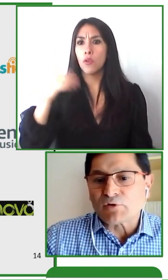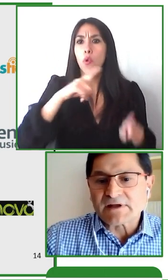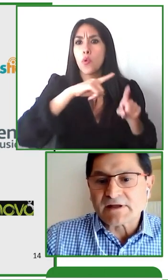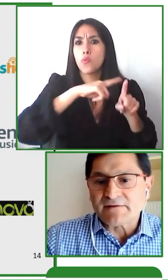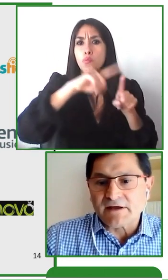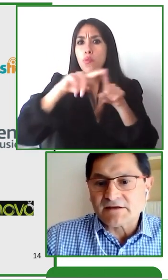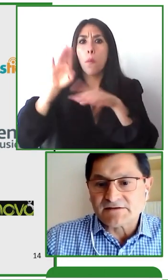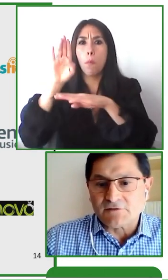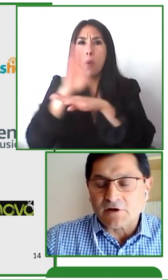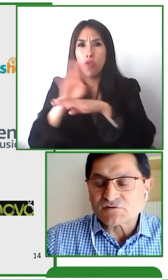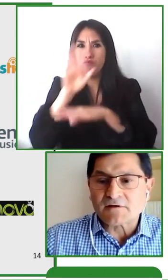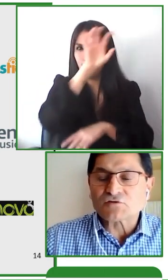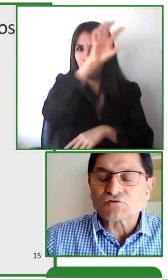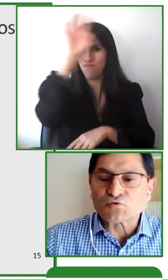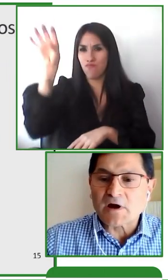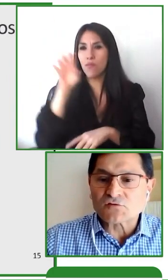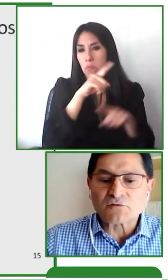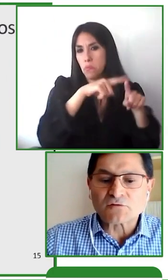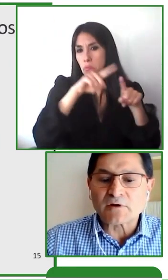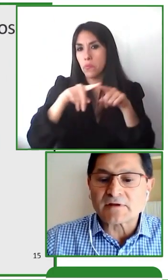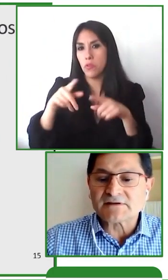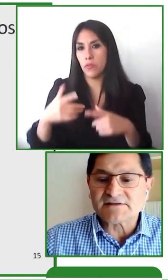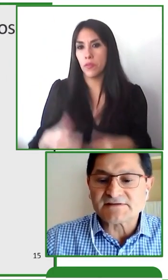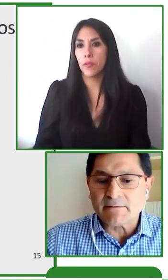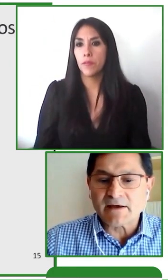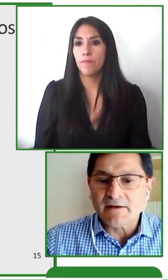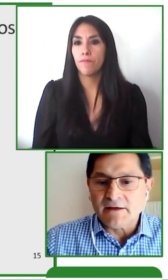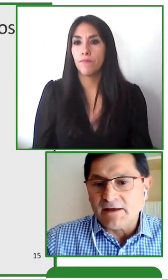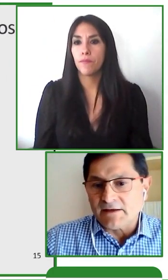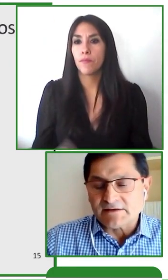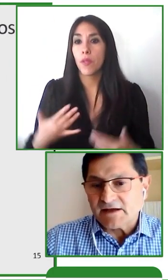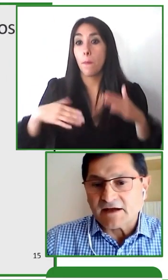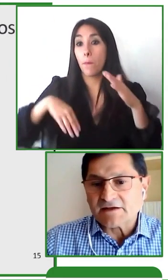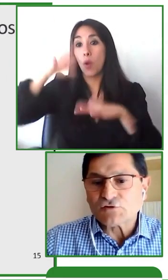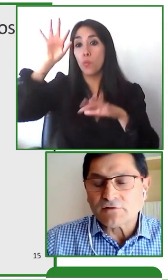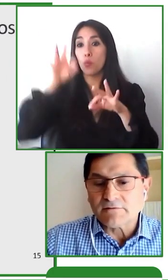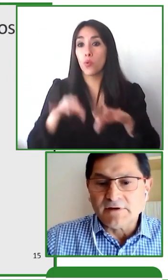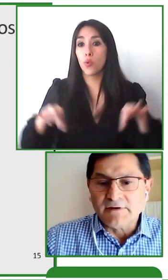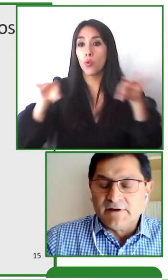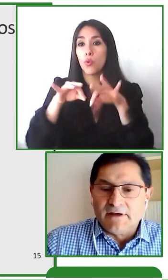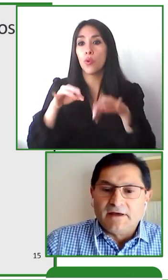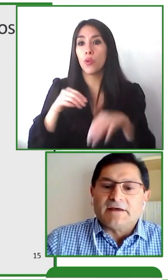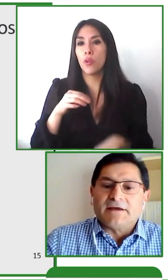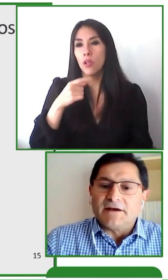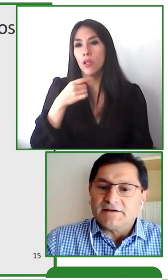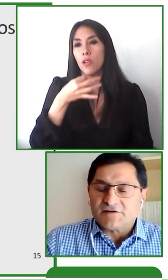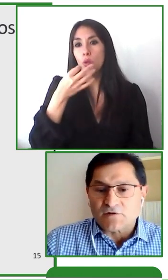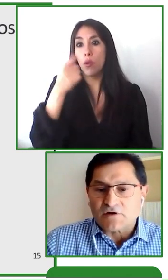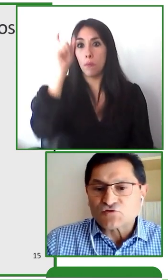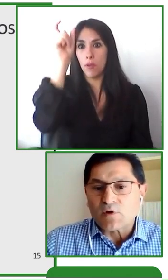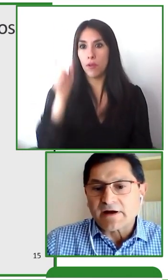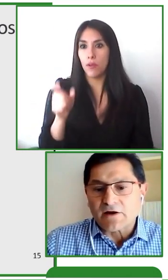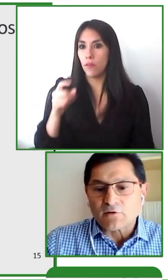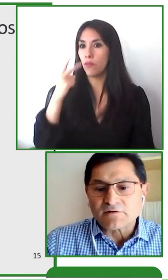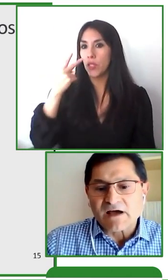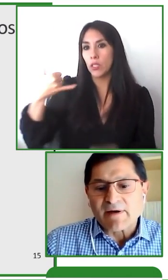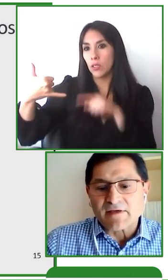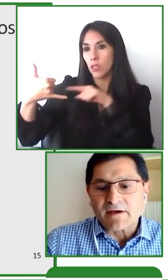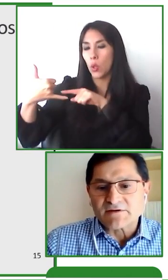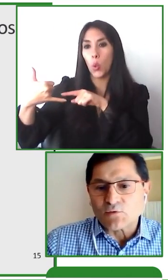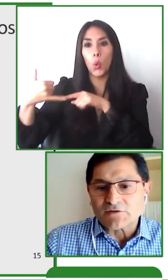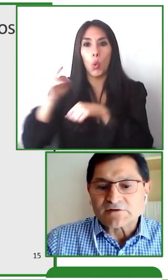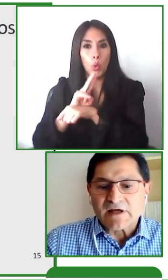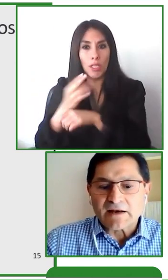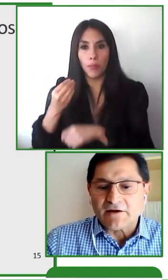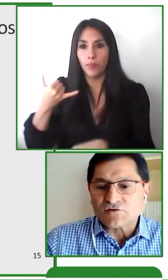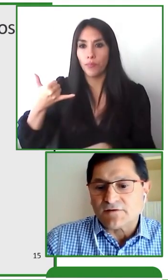lo más importante es lo que nos dicen los usuarios cuando utilizan el sistema. En este caso, Iris es una usuaria con